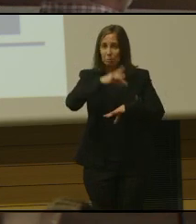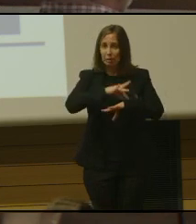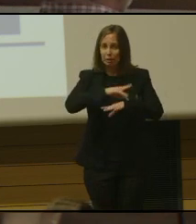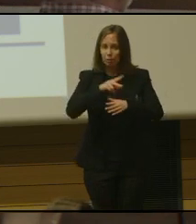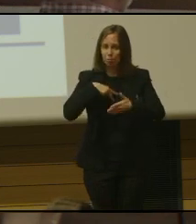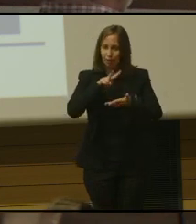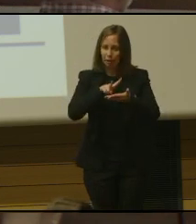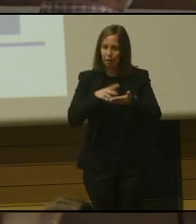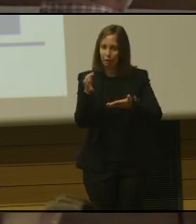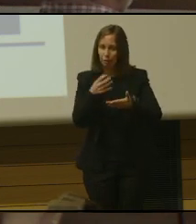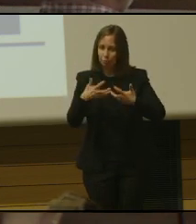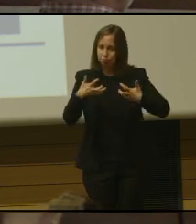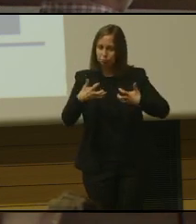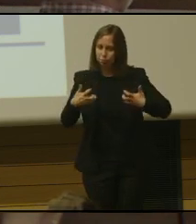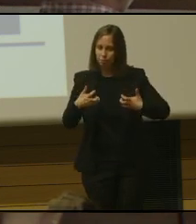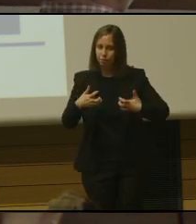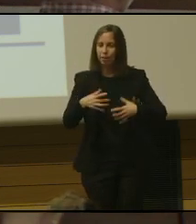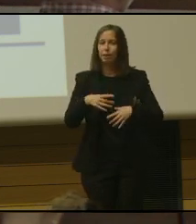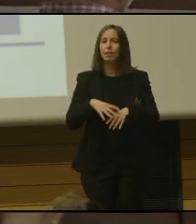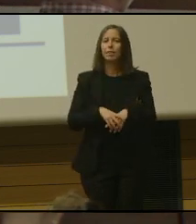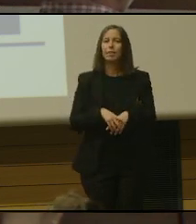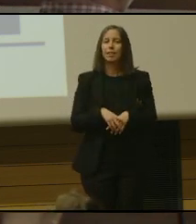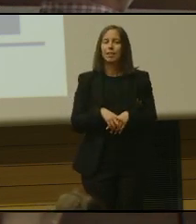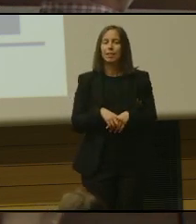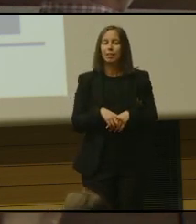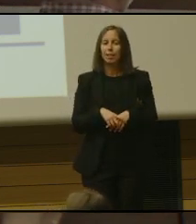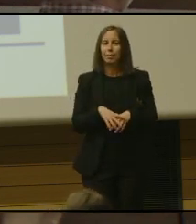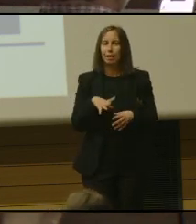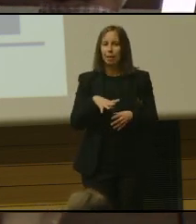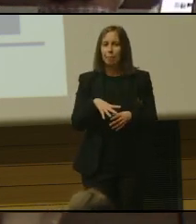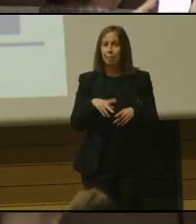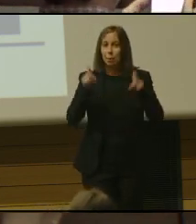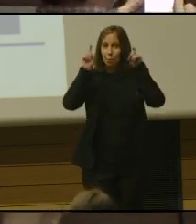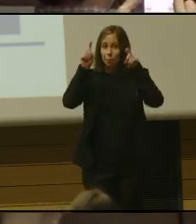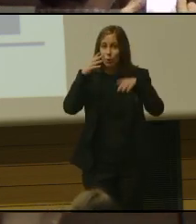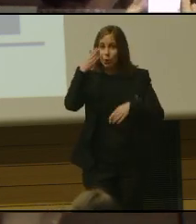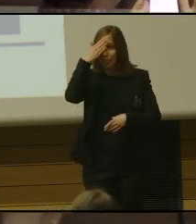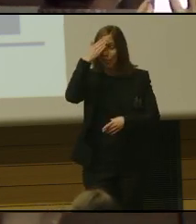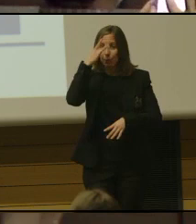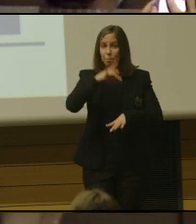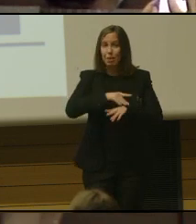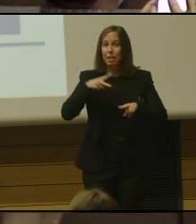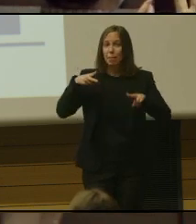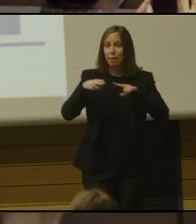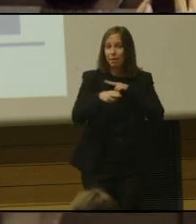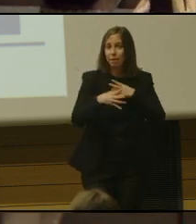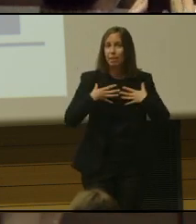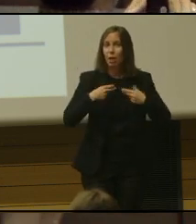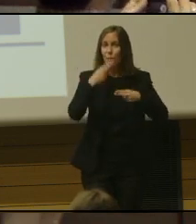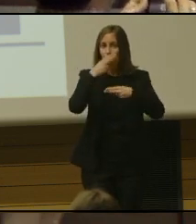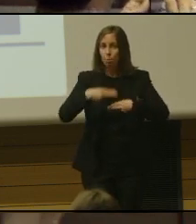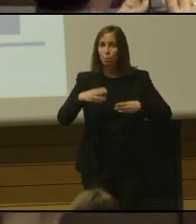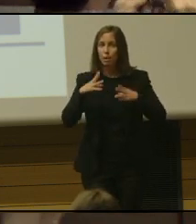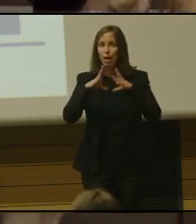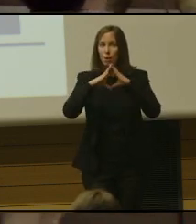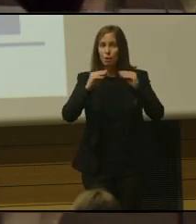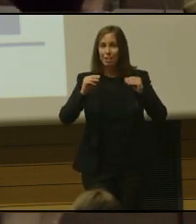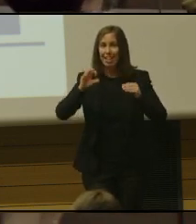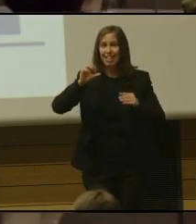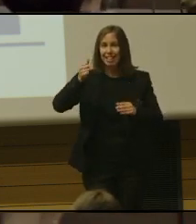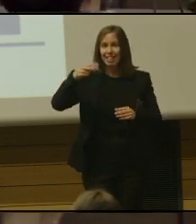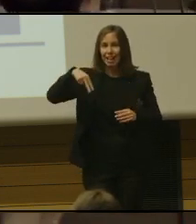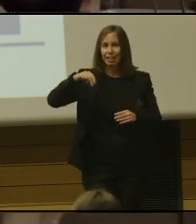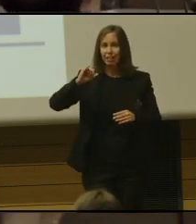es una reseña extensa y uno no se la puede aprender. Es profesora titular de Medicina Preventiva y Salud Pública en la Universidad de Santiago de